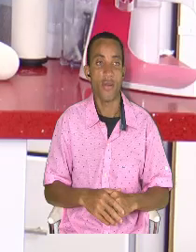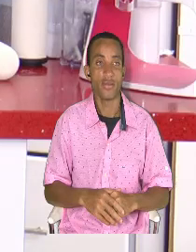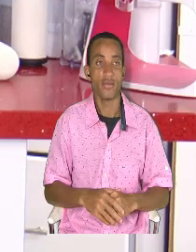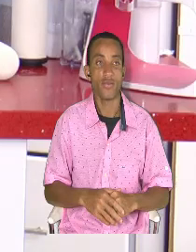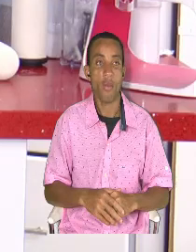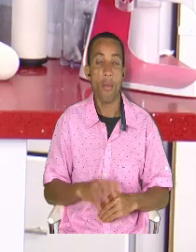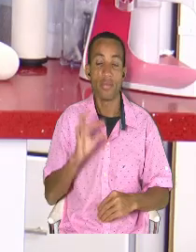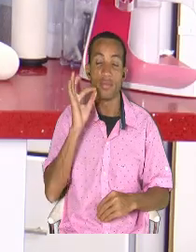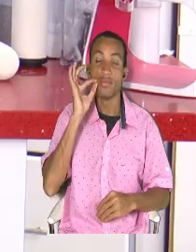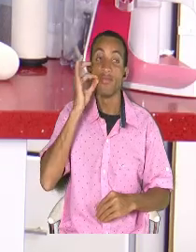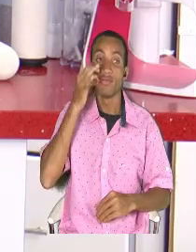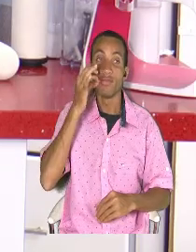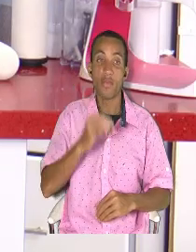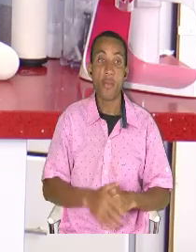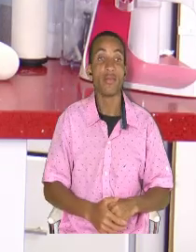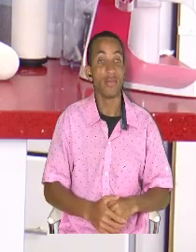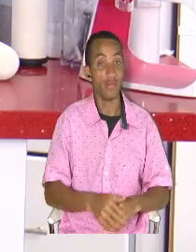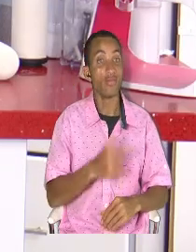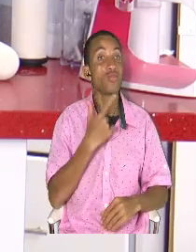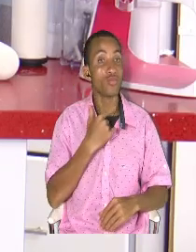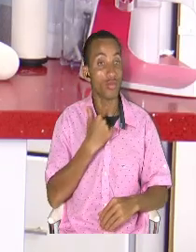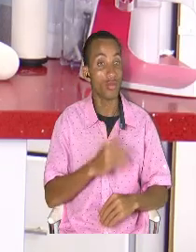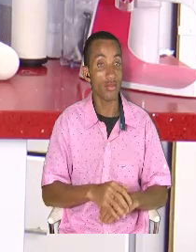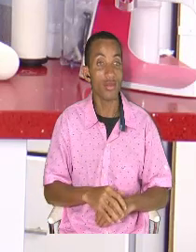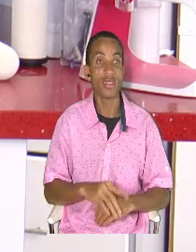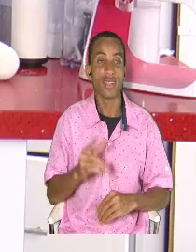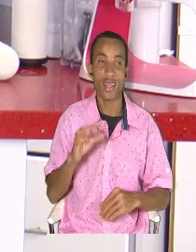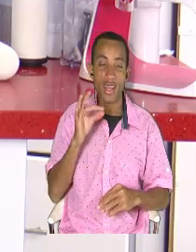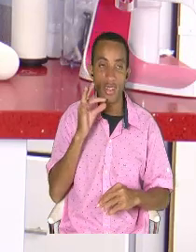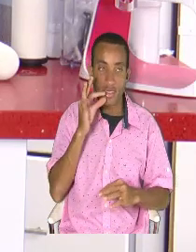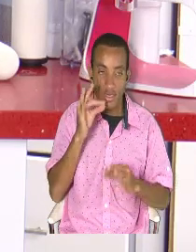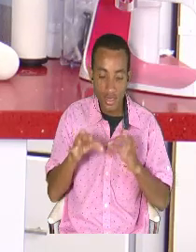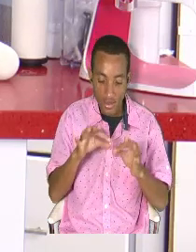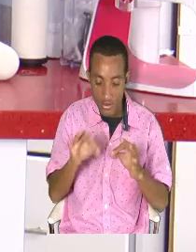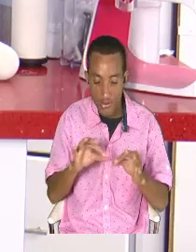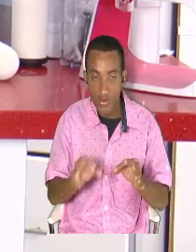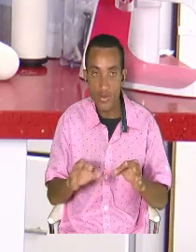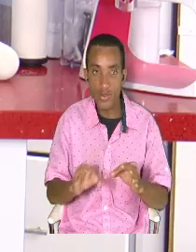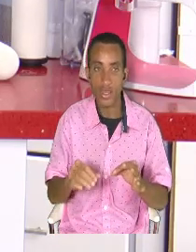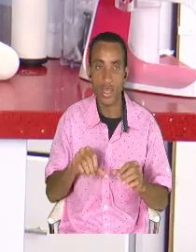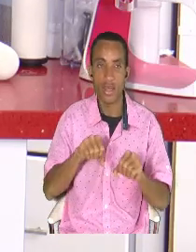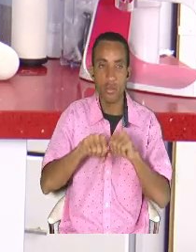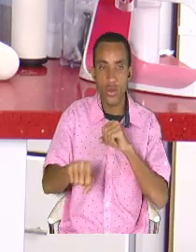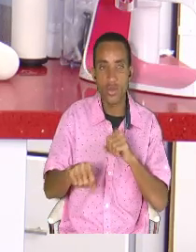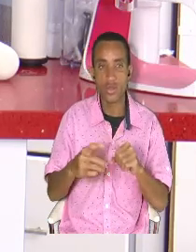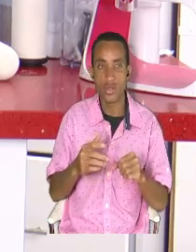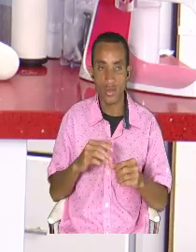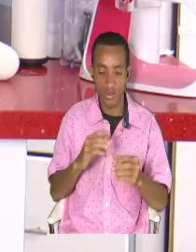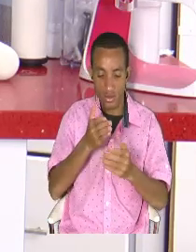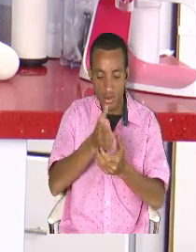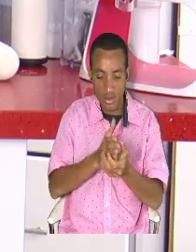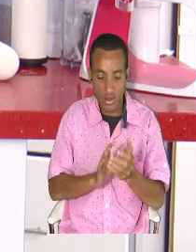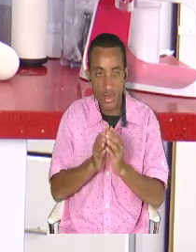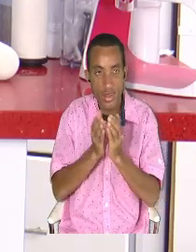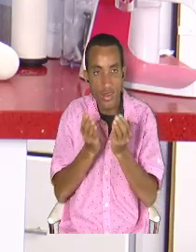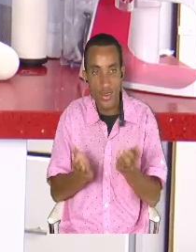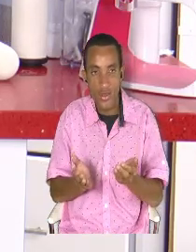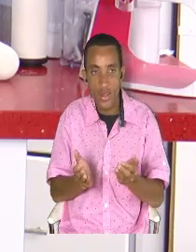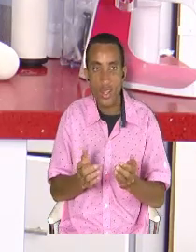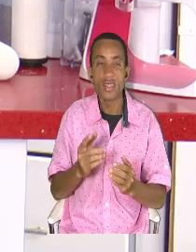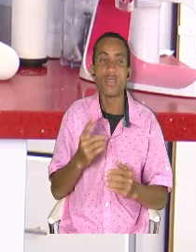¿Qué tal, don Miguel? Bien, ¿sí le gusta? El pollito, el aguacate, todo el proceso. Excelente. Sí, algo suave, algo para la gente. Ah,